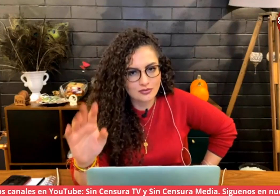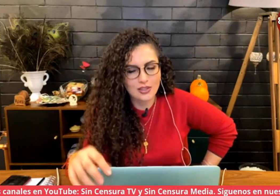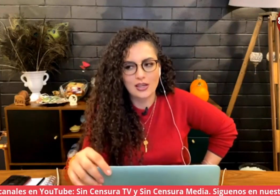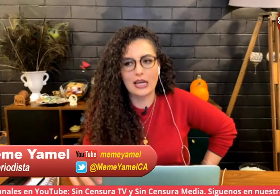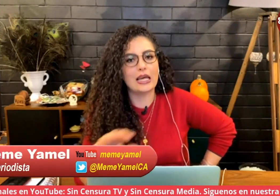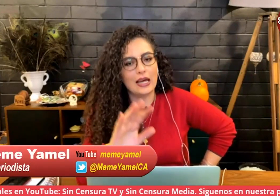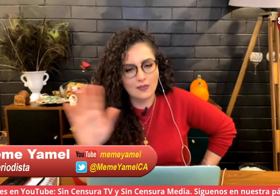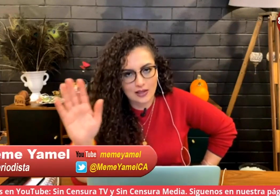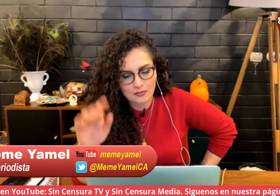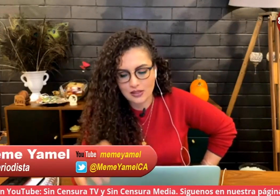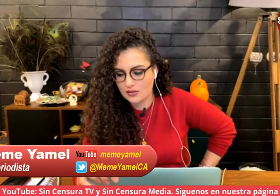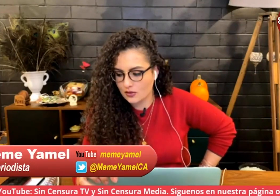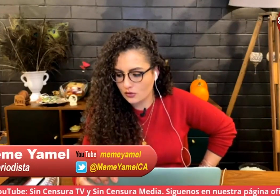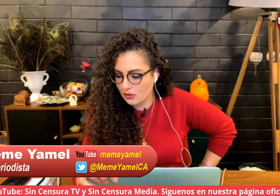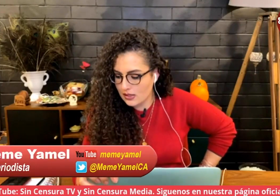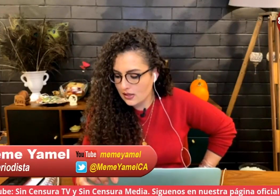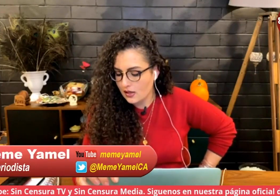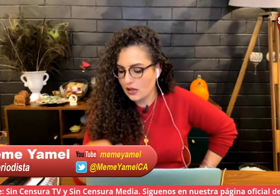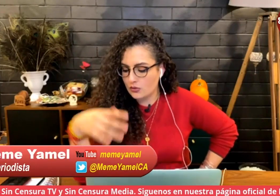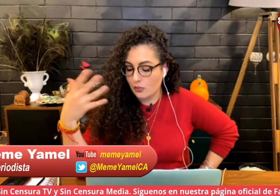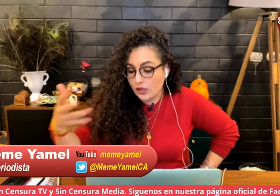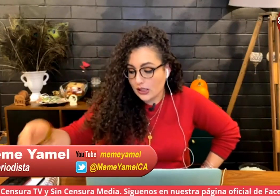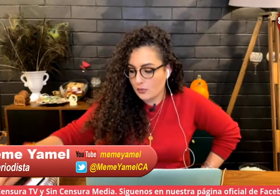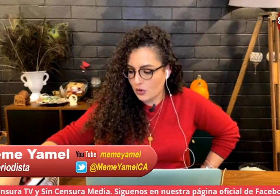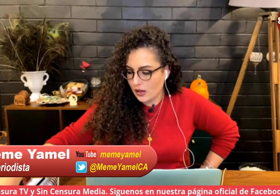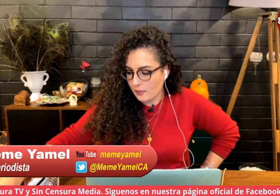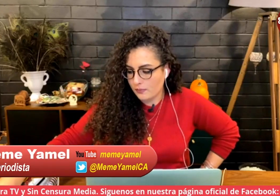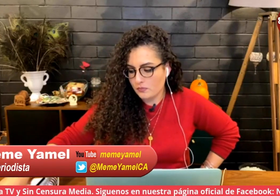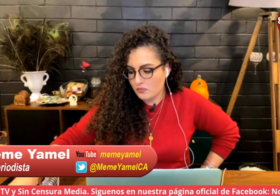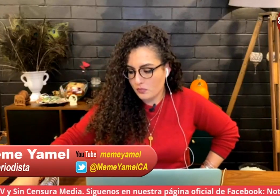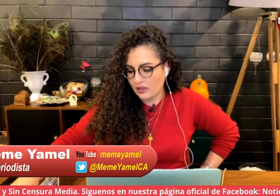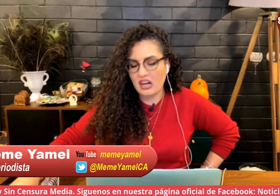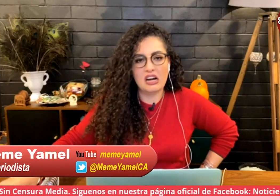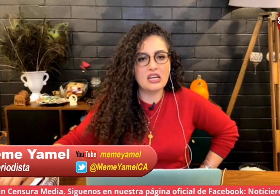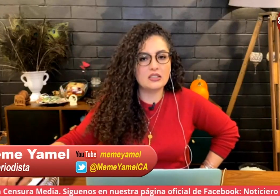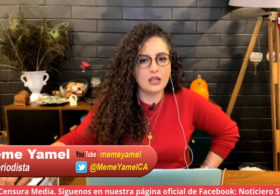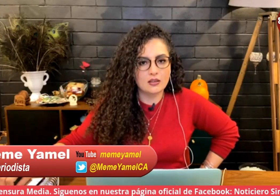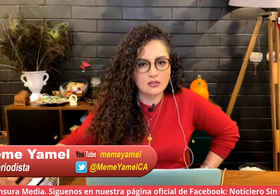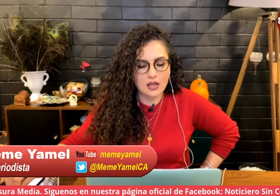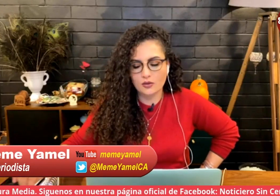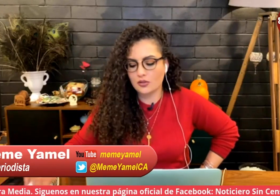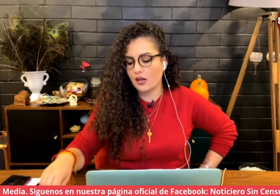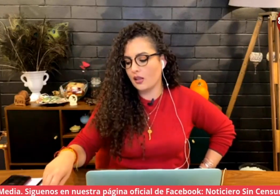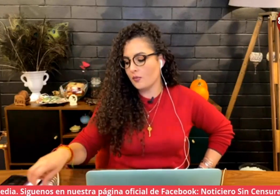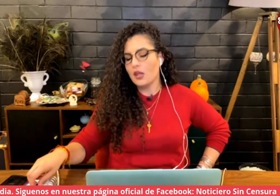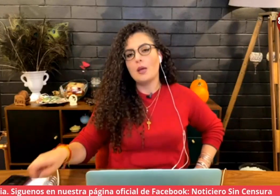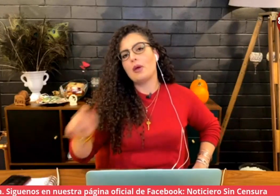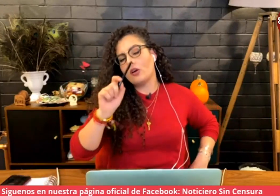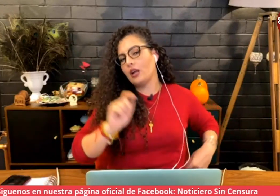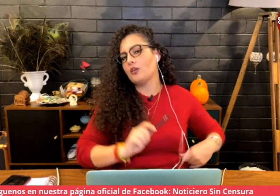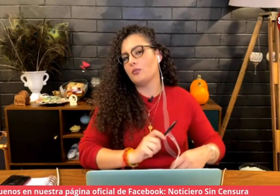mucho, le encanta meterse en esos temas, es una política muy paternalista, se ha